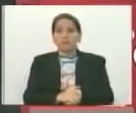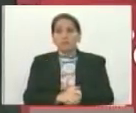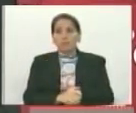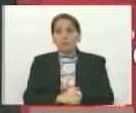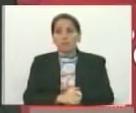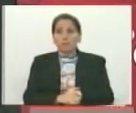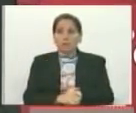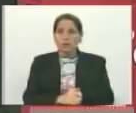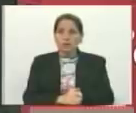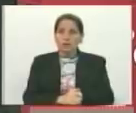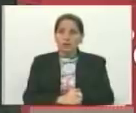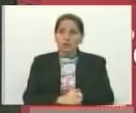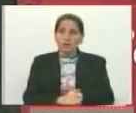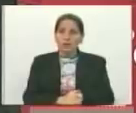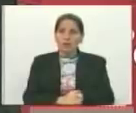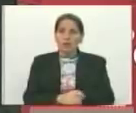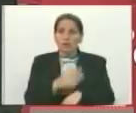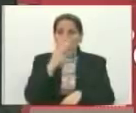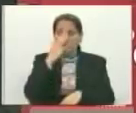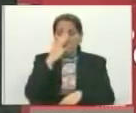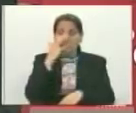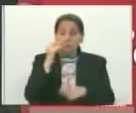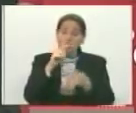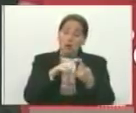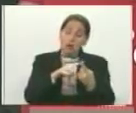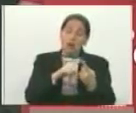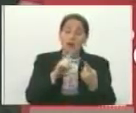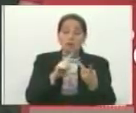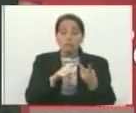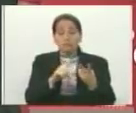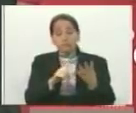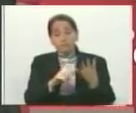la semana es así, un día primero, después el otro, lunes, martes, miércoles.